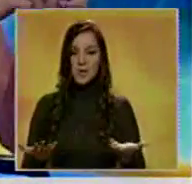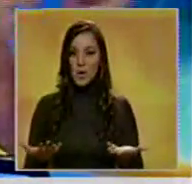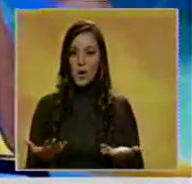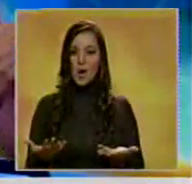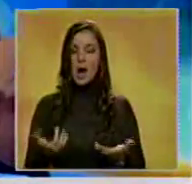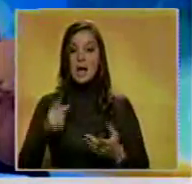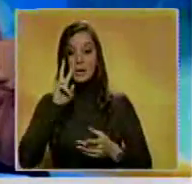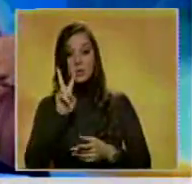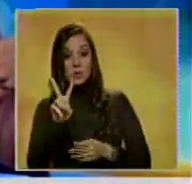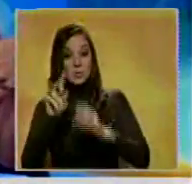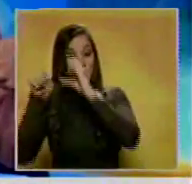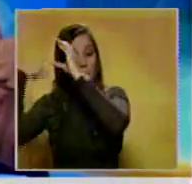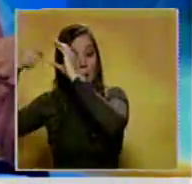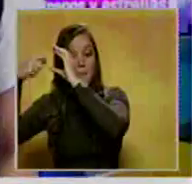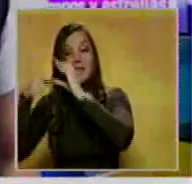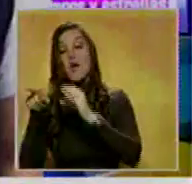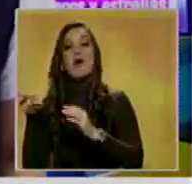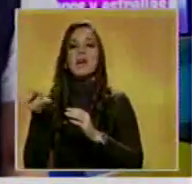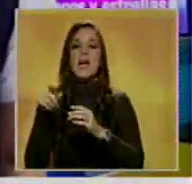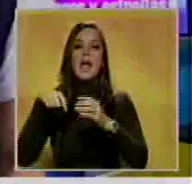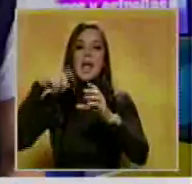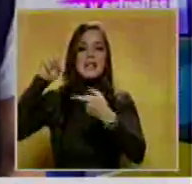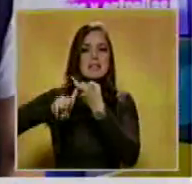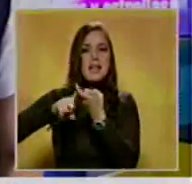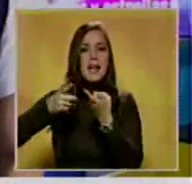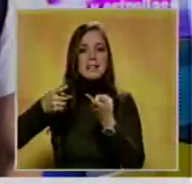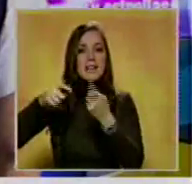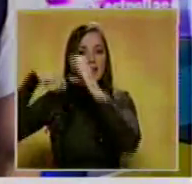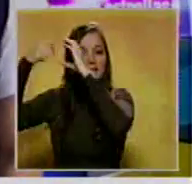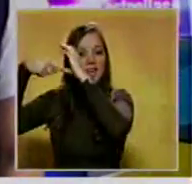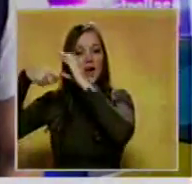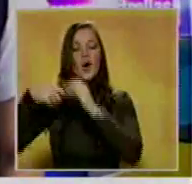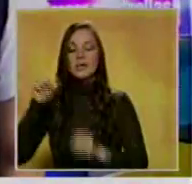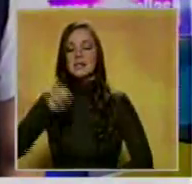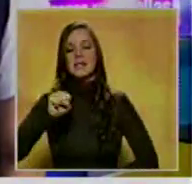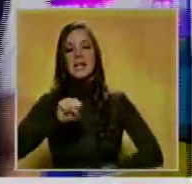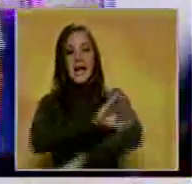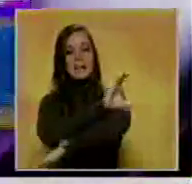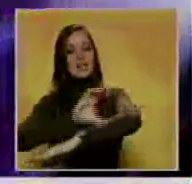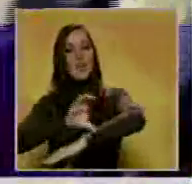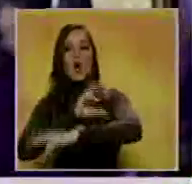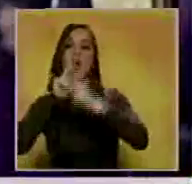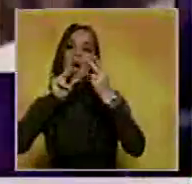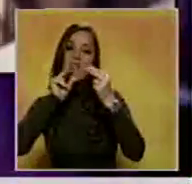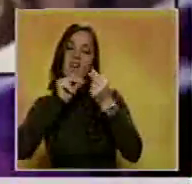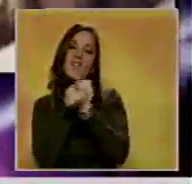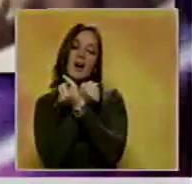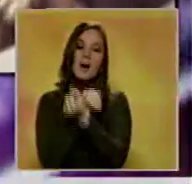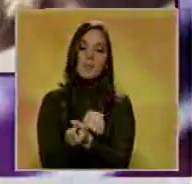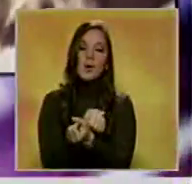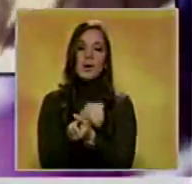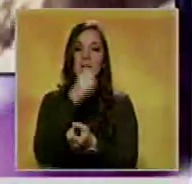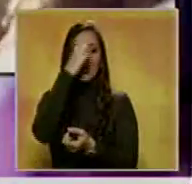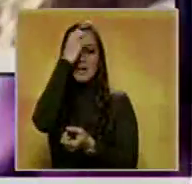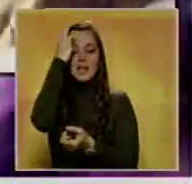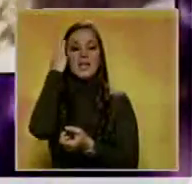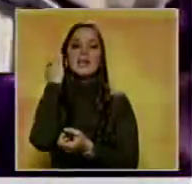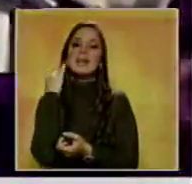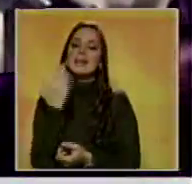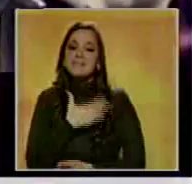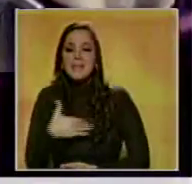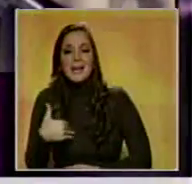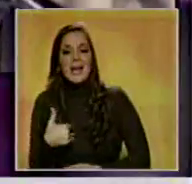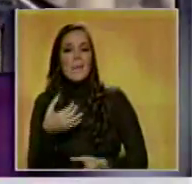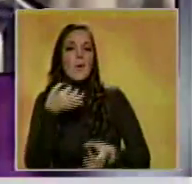uno de los videos te casabas, inclusive. Sí, en el último, en el del desenlace. Y queríamos contarlo así, Fede, porque